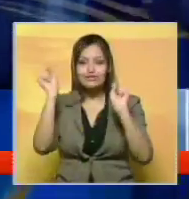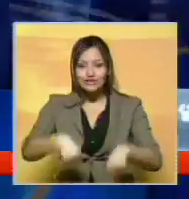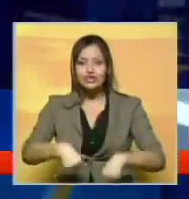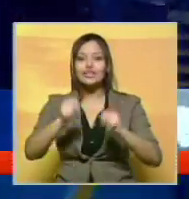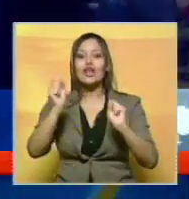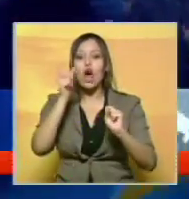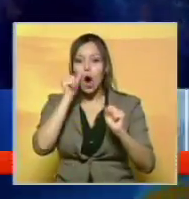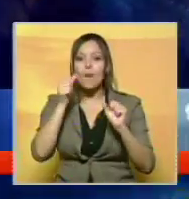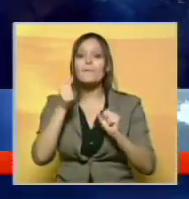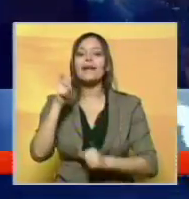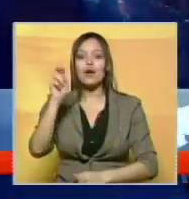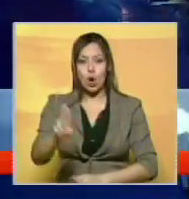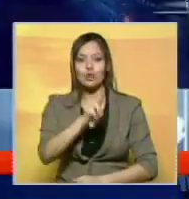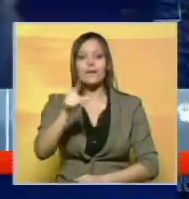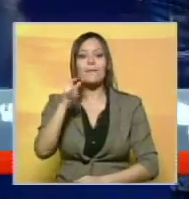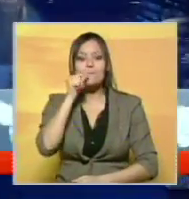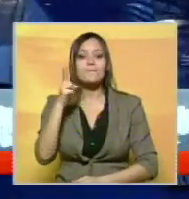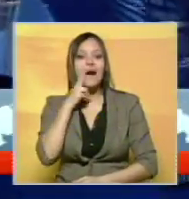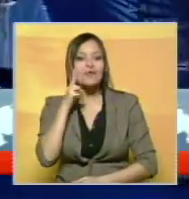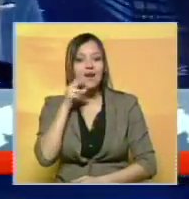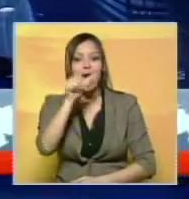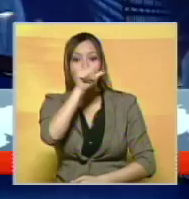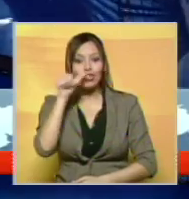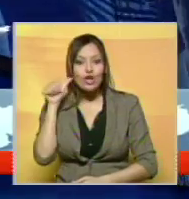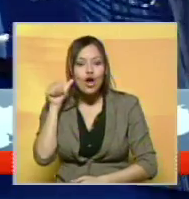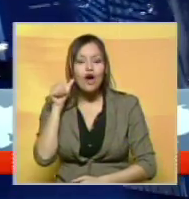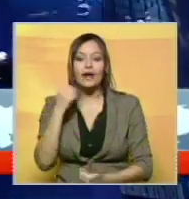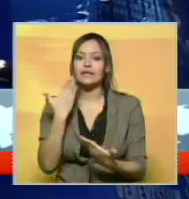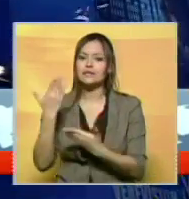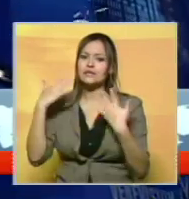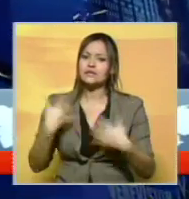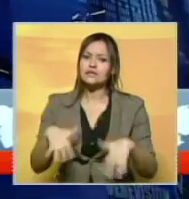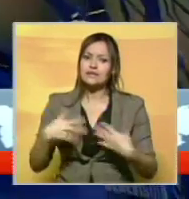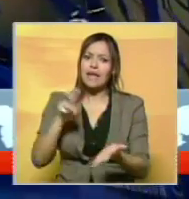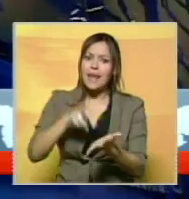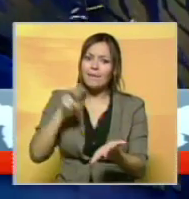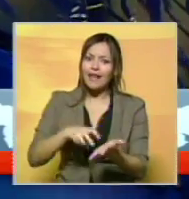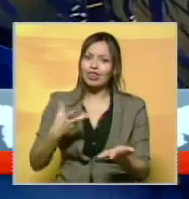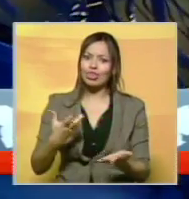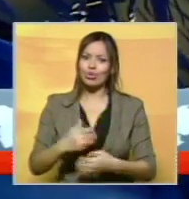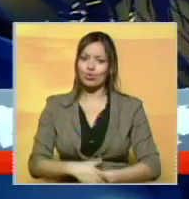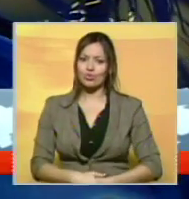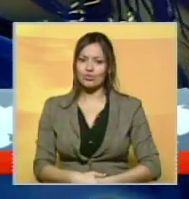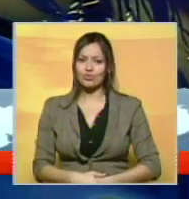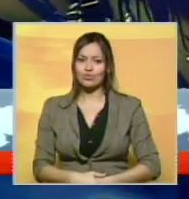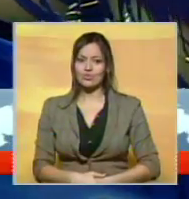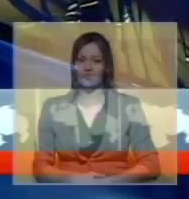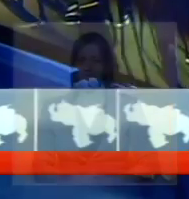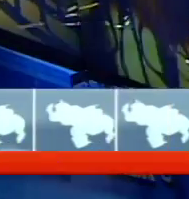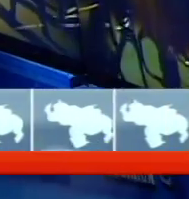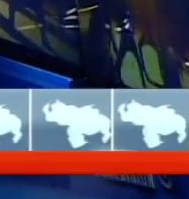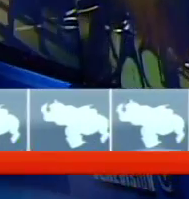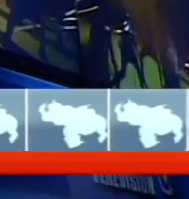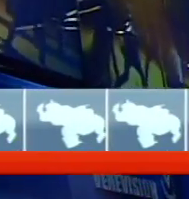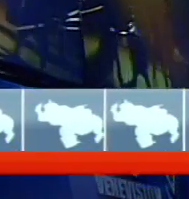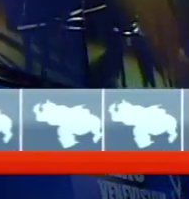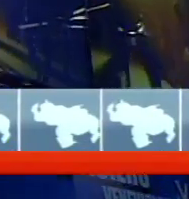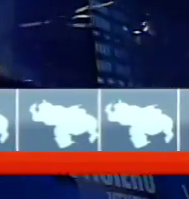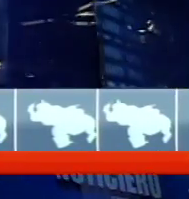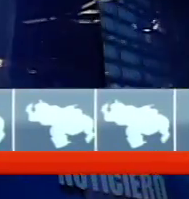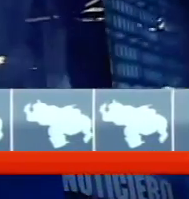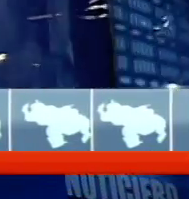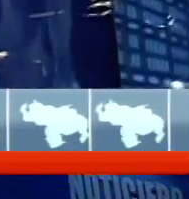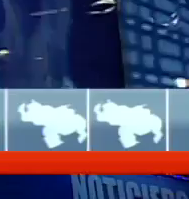sí consumió marihuana. Bieber, qué tremendo andas. Like a fantasy in front of me.